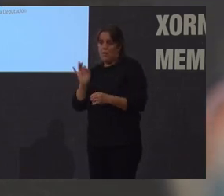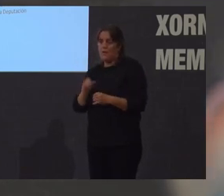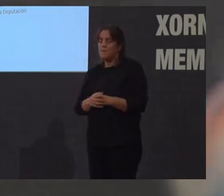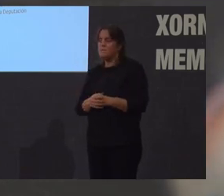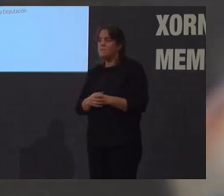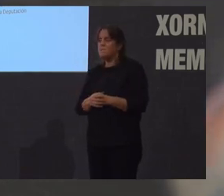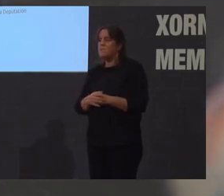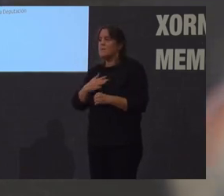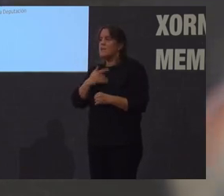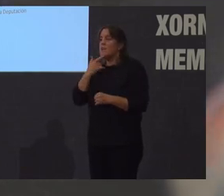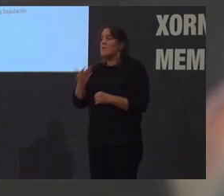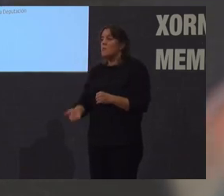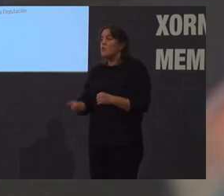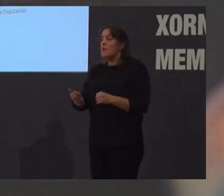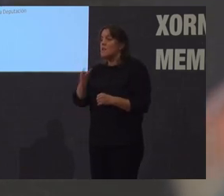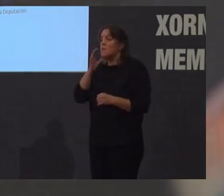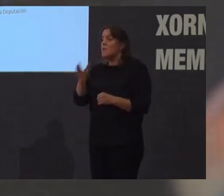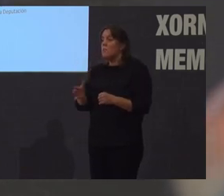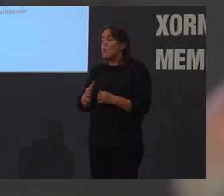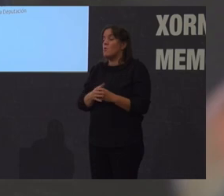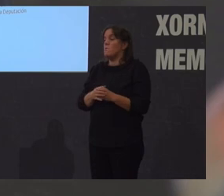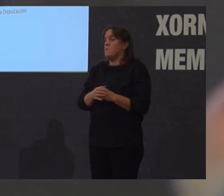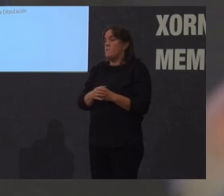Esto es muy relevante porque